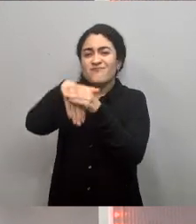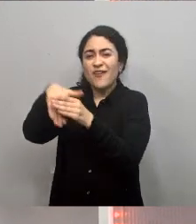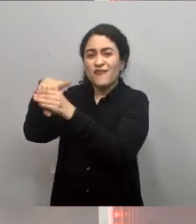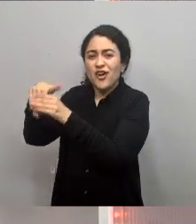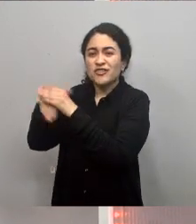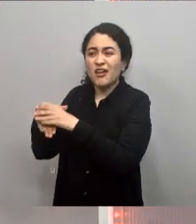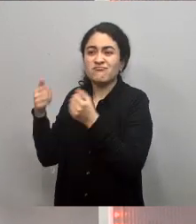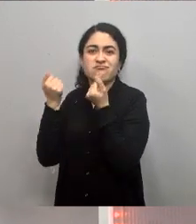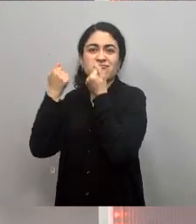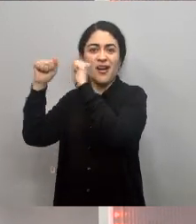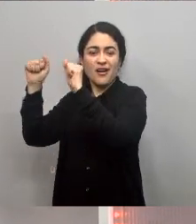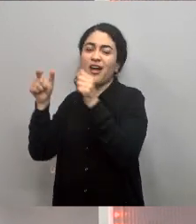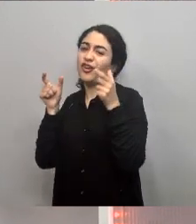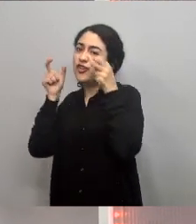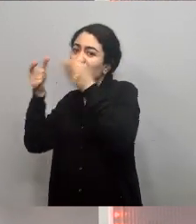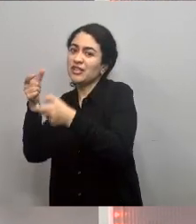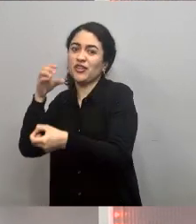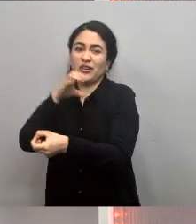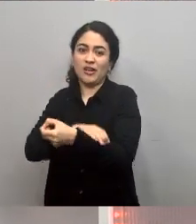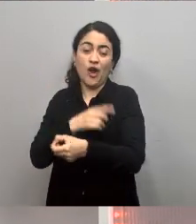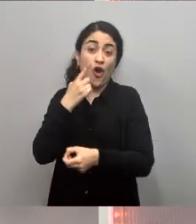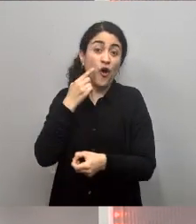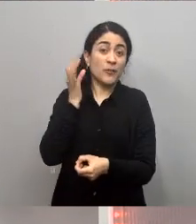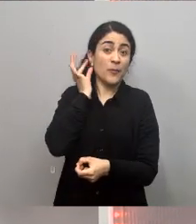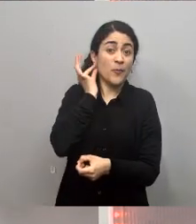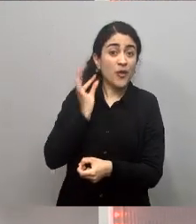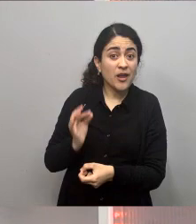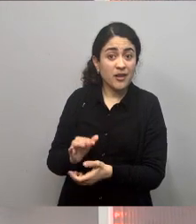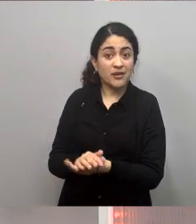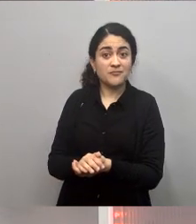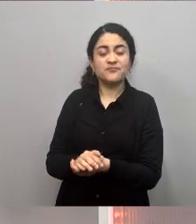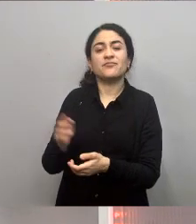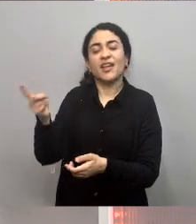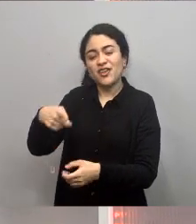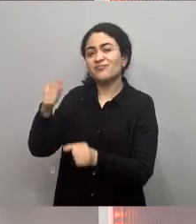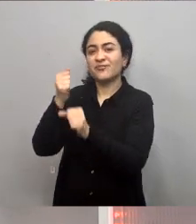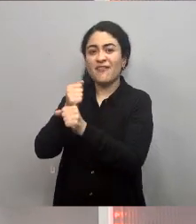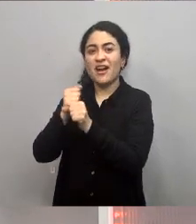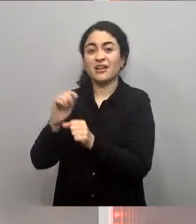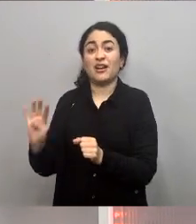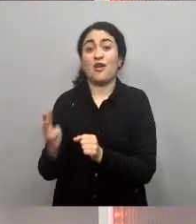por el Consejo Regional, por hombres y mujeres, ¿no es cierto?, que ahí trabajan en el cuarto